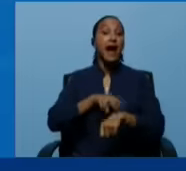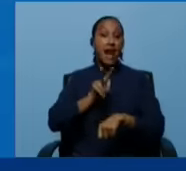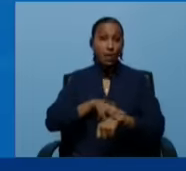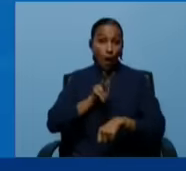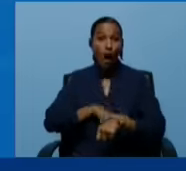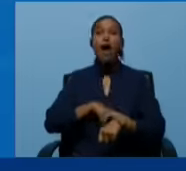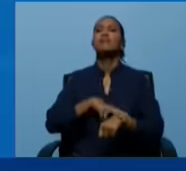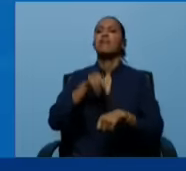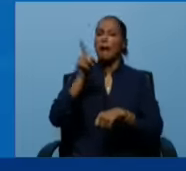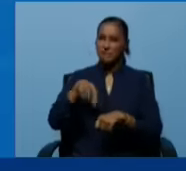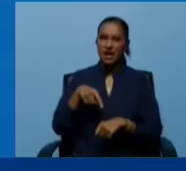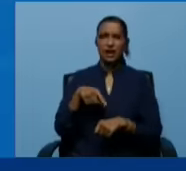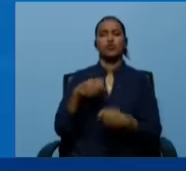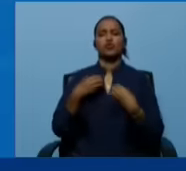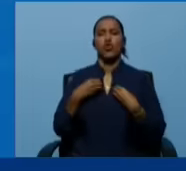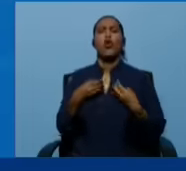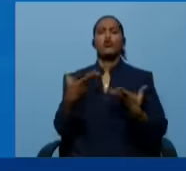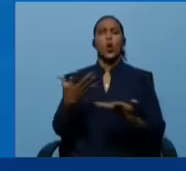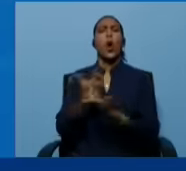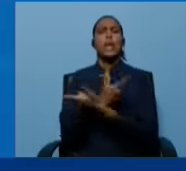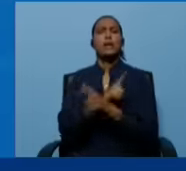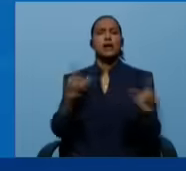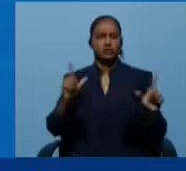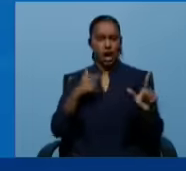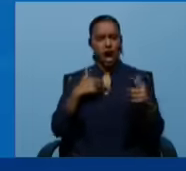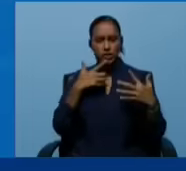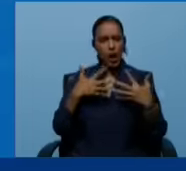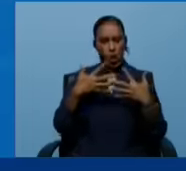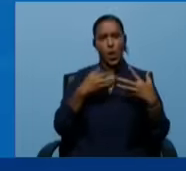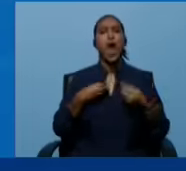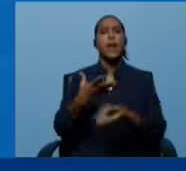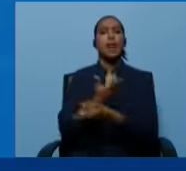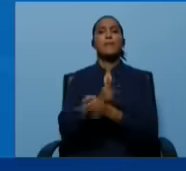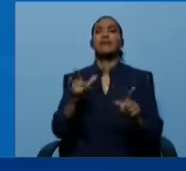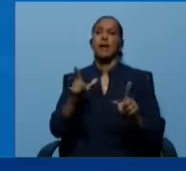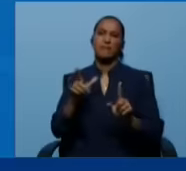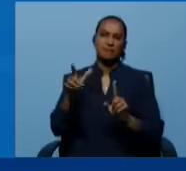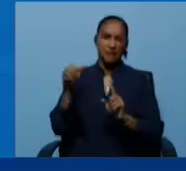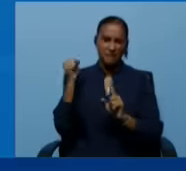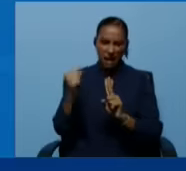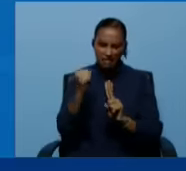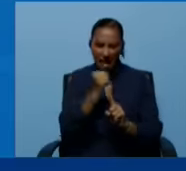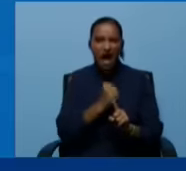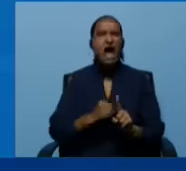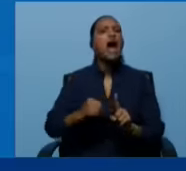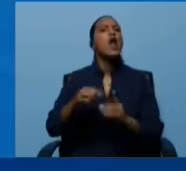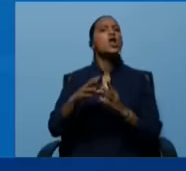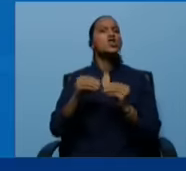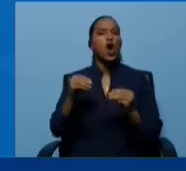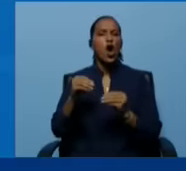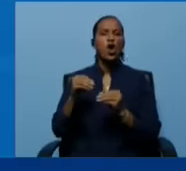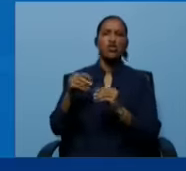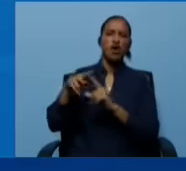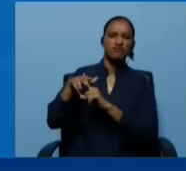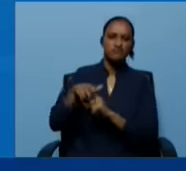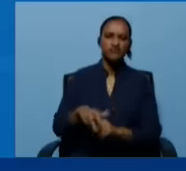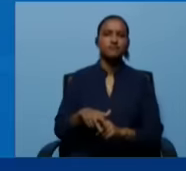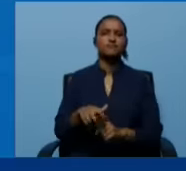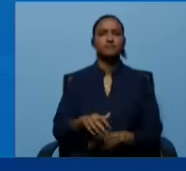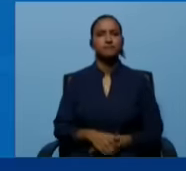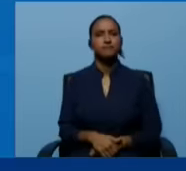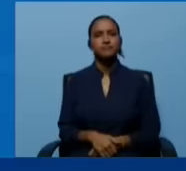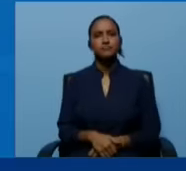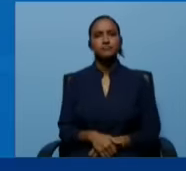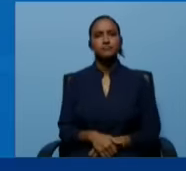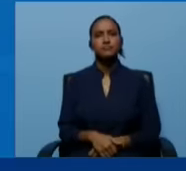de la libertad han matado, invadido. En nombre de la libertad, con un falso positivo, dijeron que